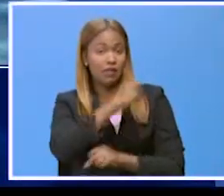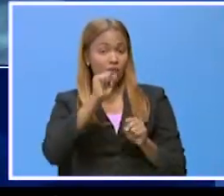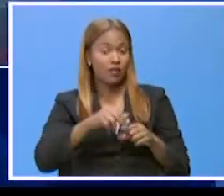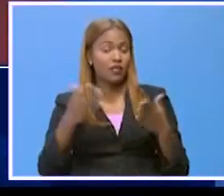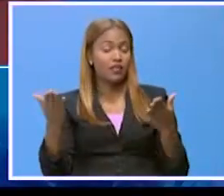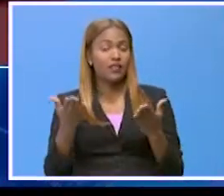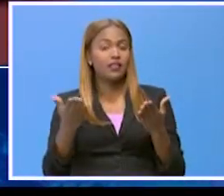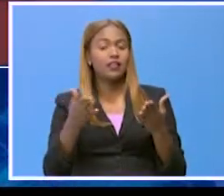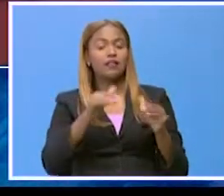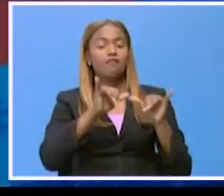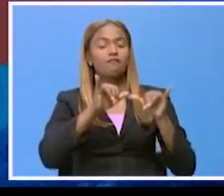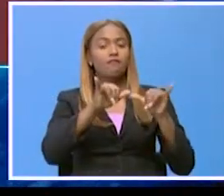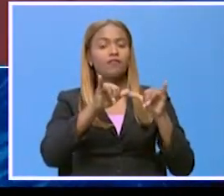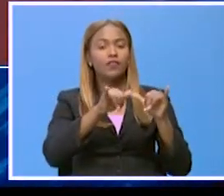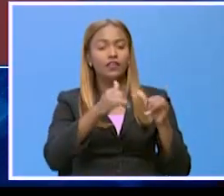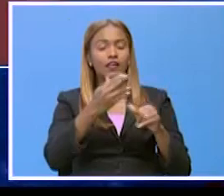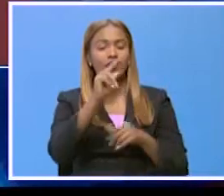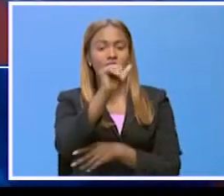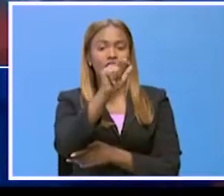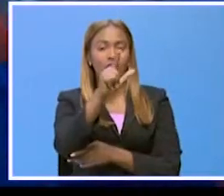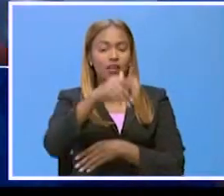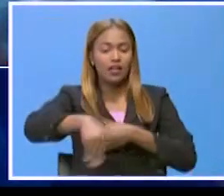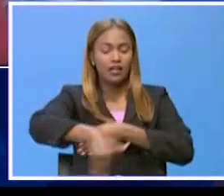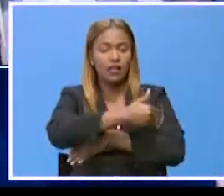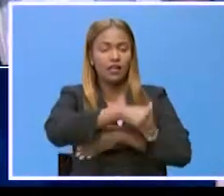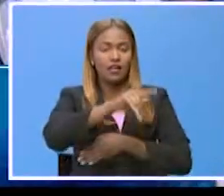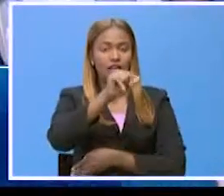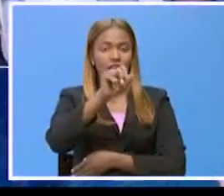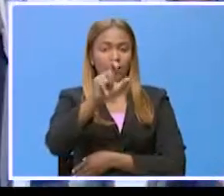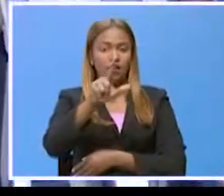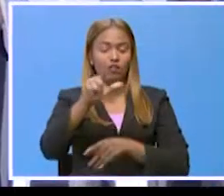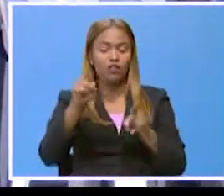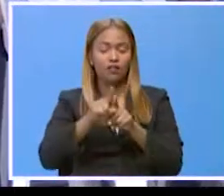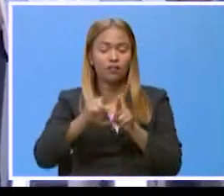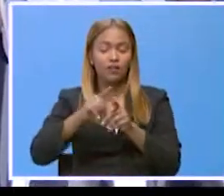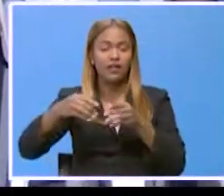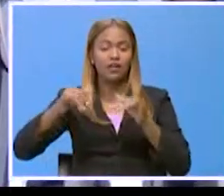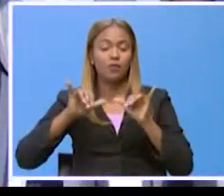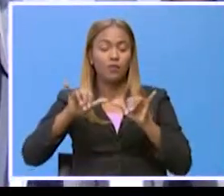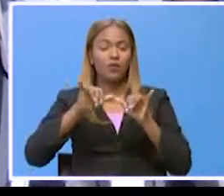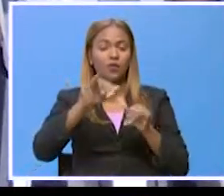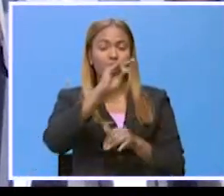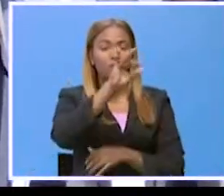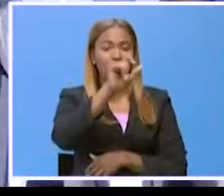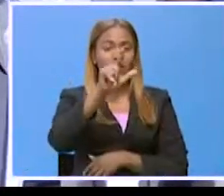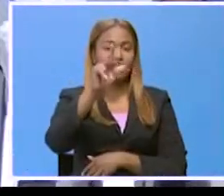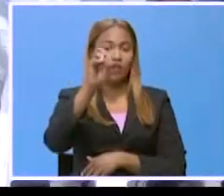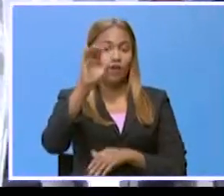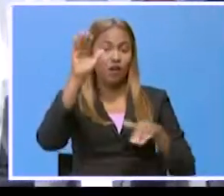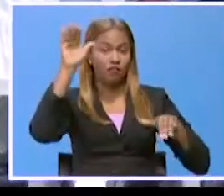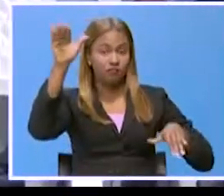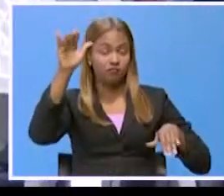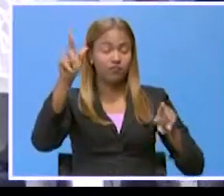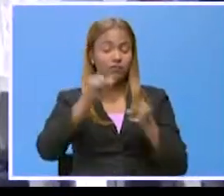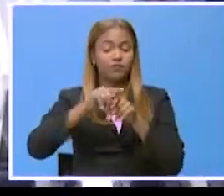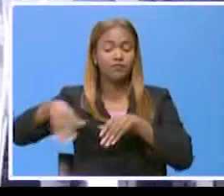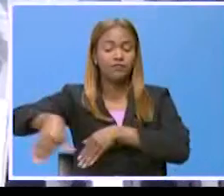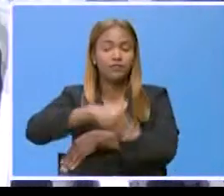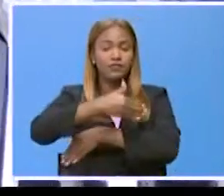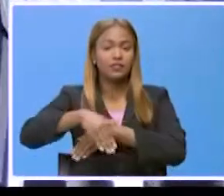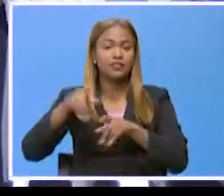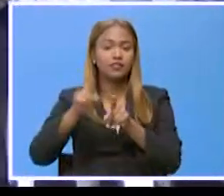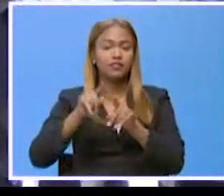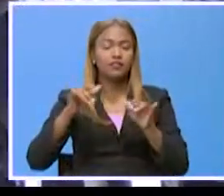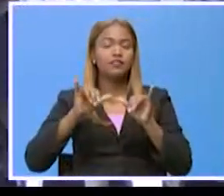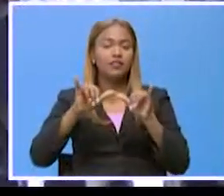se encuentra en el supermercado nacional del abrahán lincoln multicentro churchill y plaza lama de la avenida 27 de febrero